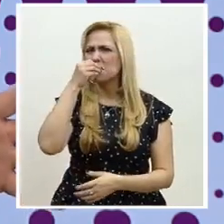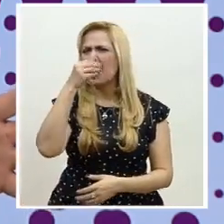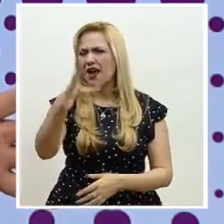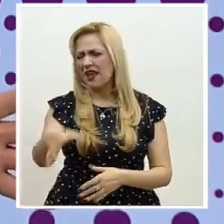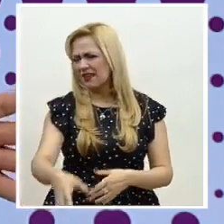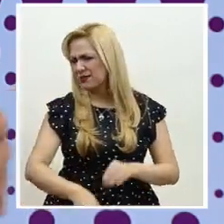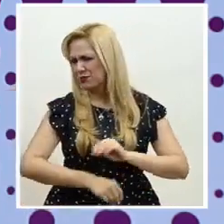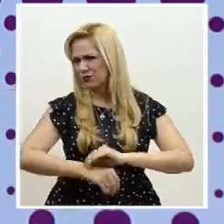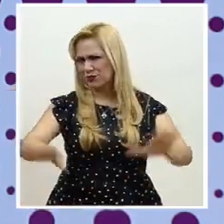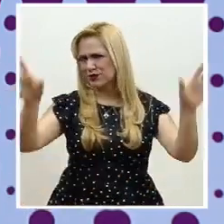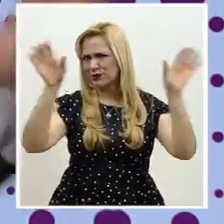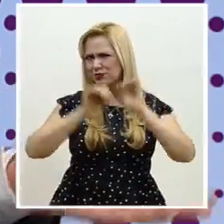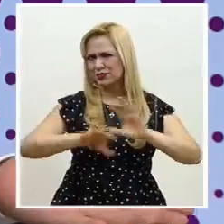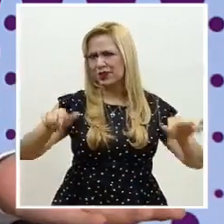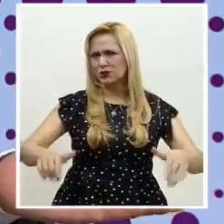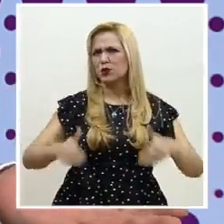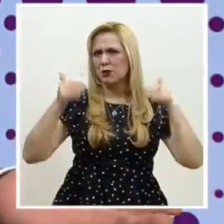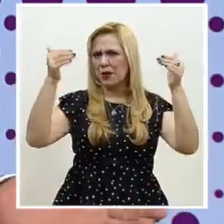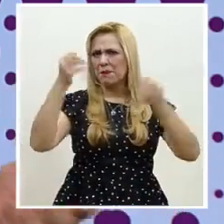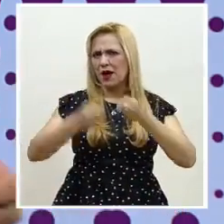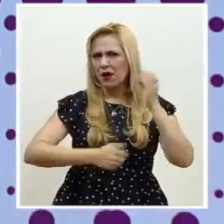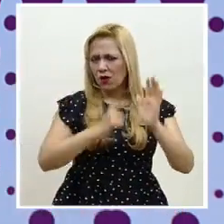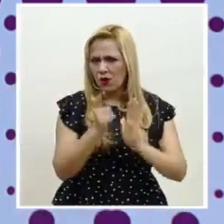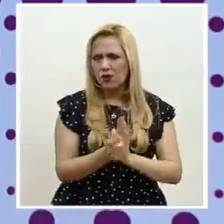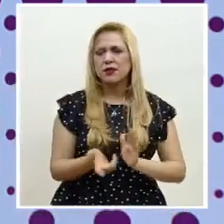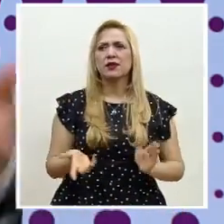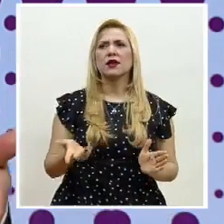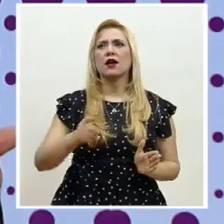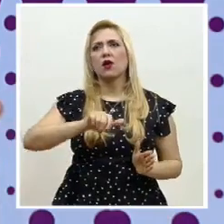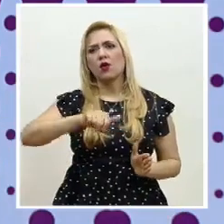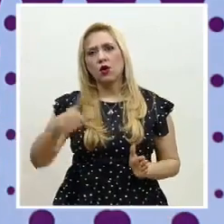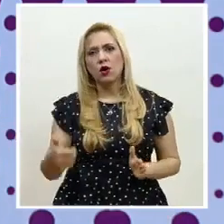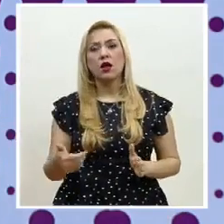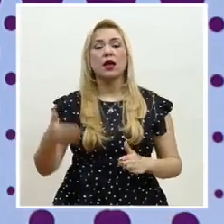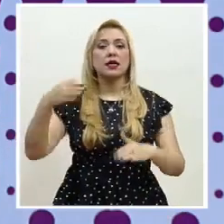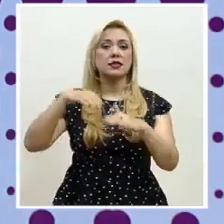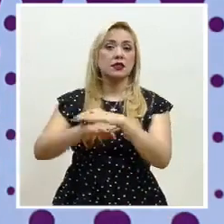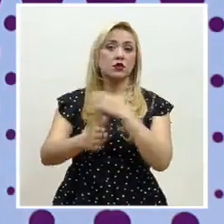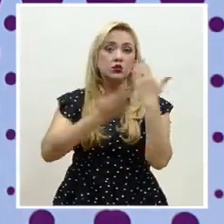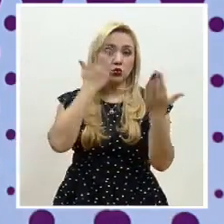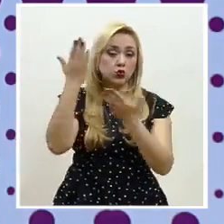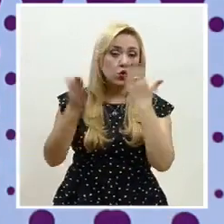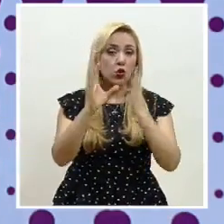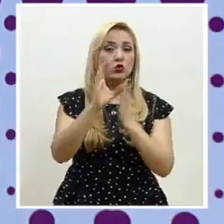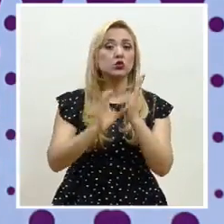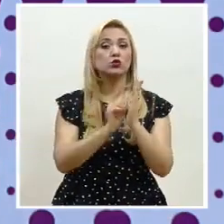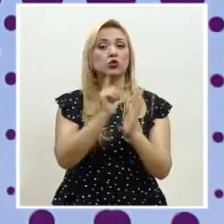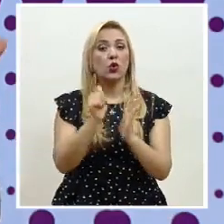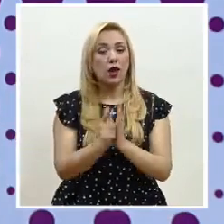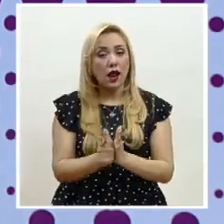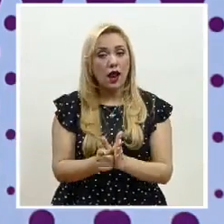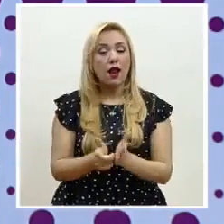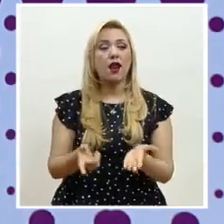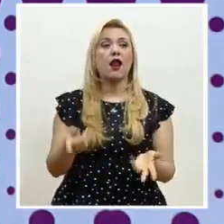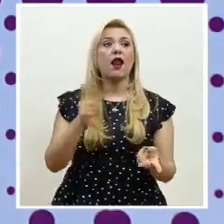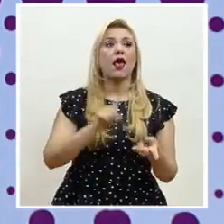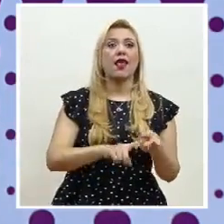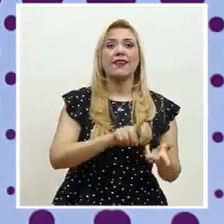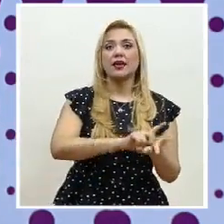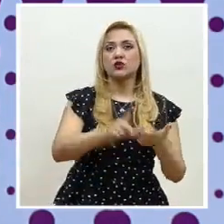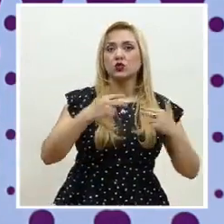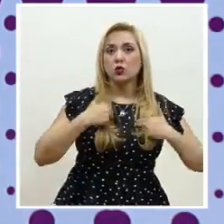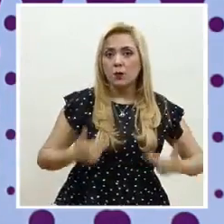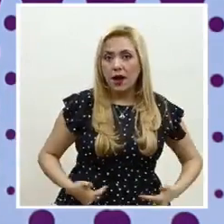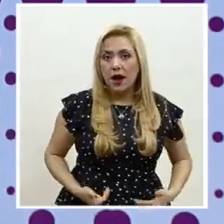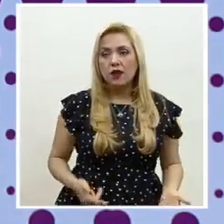divulgación. Un área que tú diriges, por ejemplo, el Centro de Estudios Constitucionales, Derechos Humanos. Entonces, ¿qué puede hacer la ponencia para